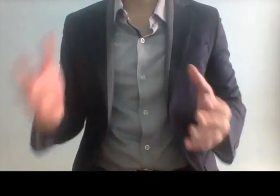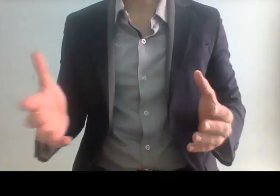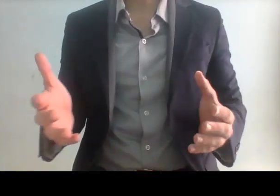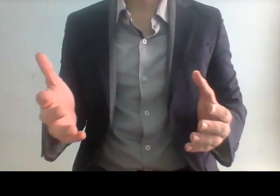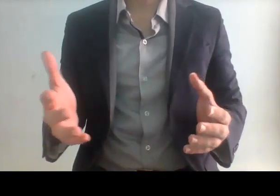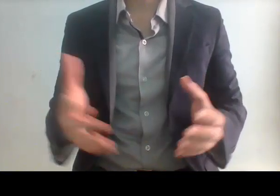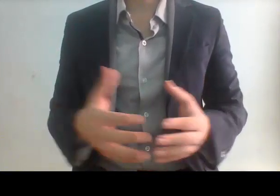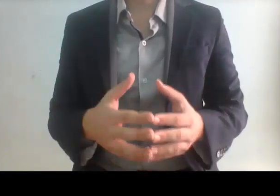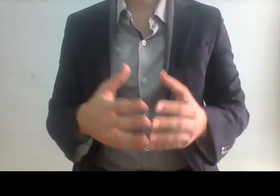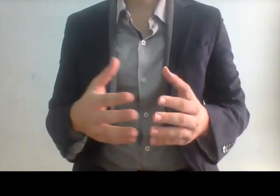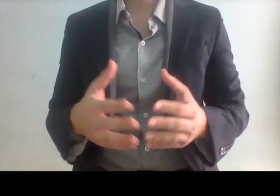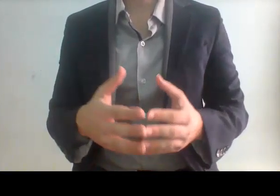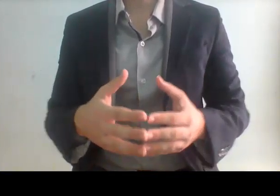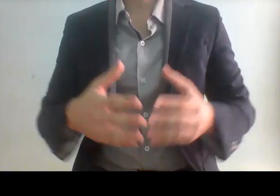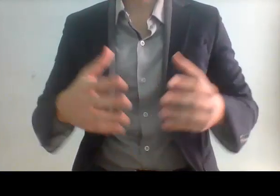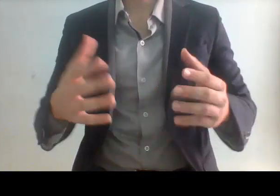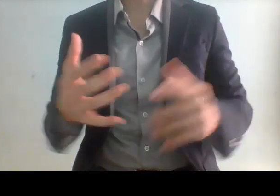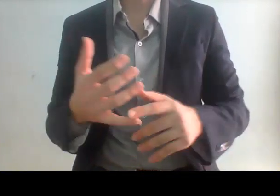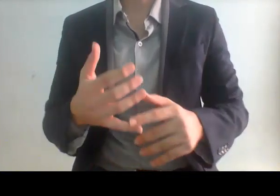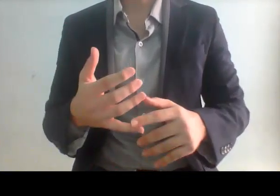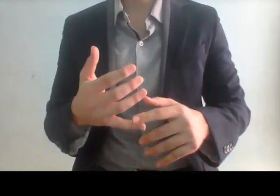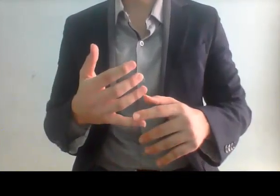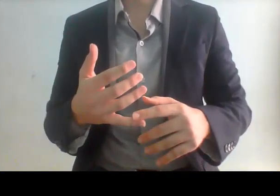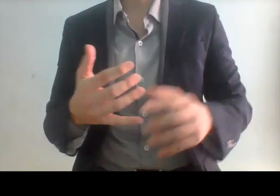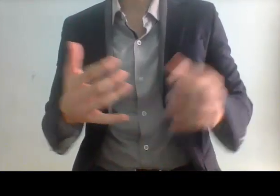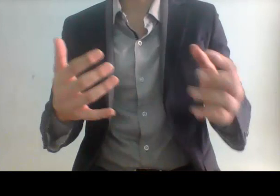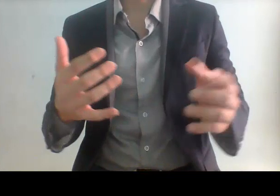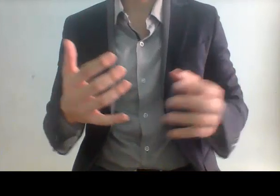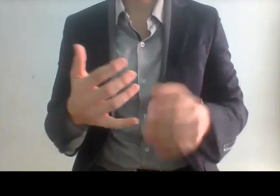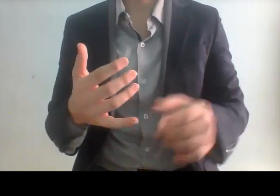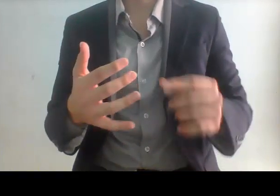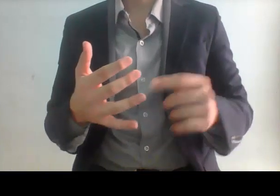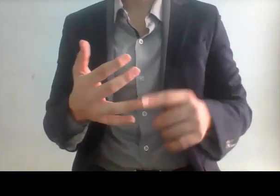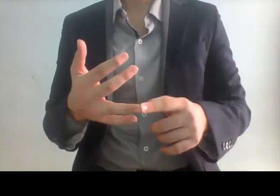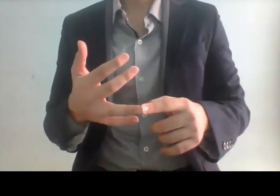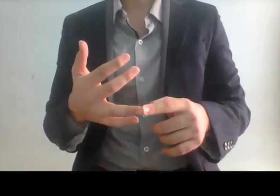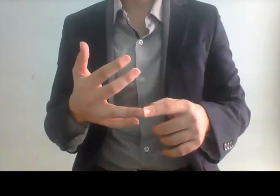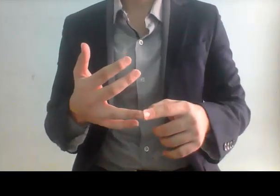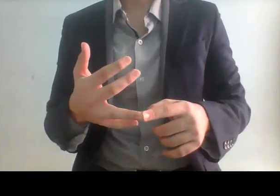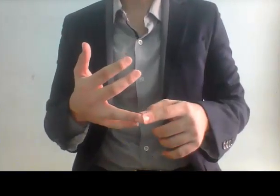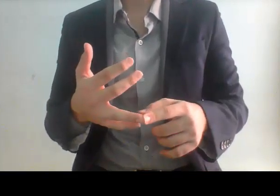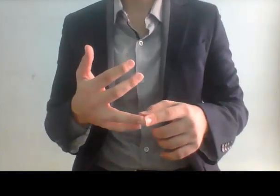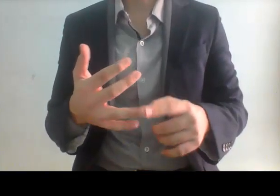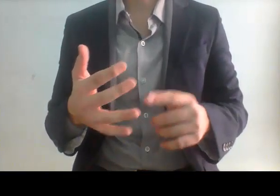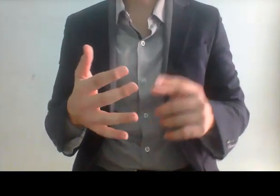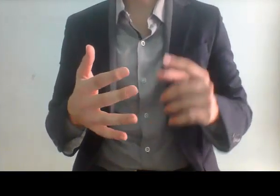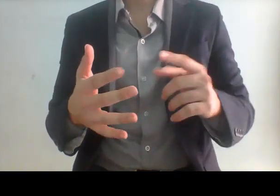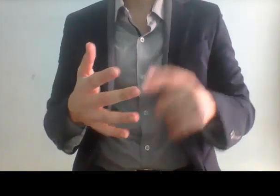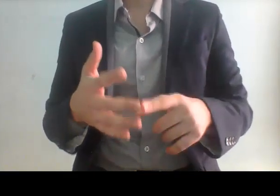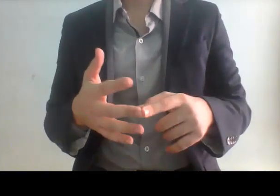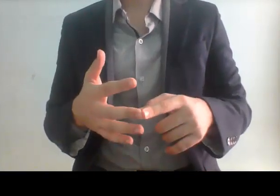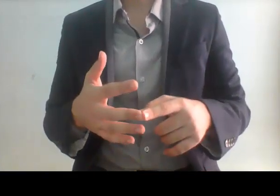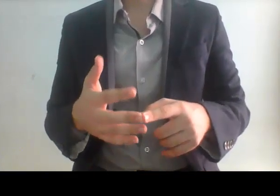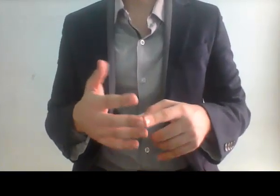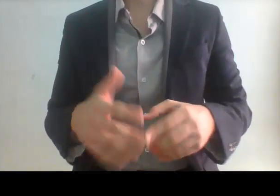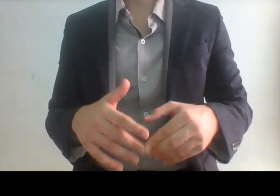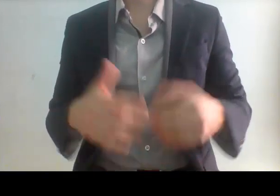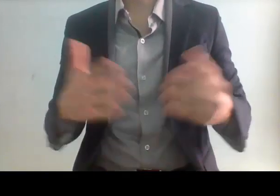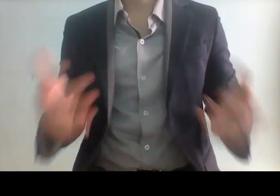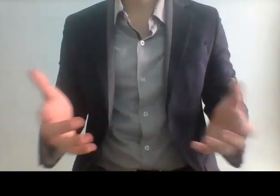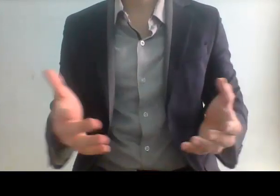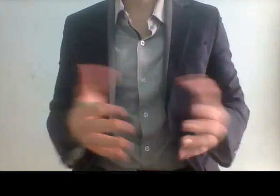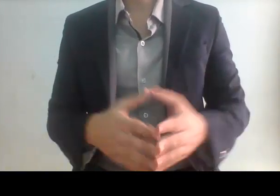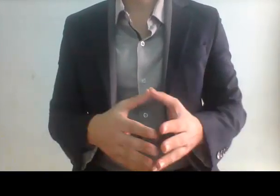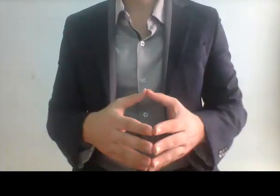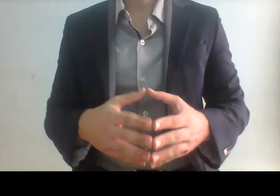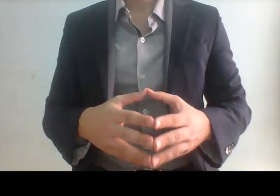lo mejor tampoco les dé recursos va a ocasionar que también haya más violencia, eso va a significar más asesinatos, más actividades ilegales,